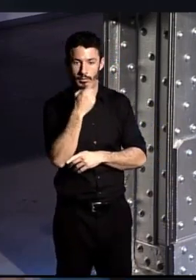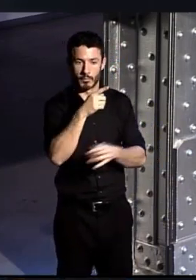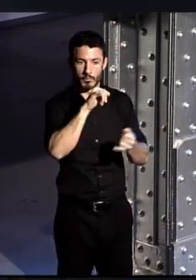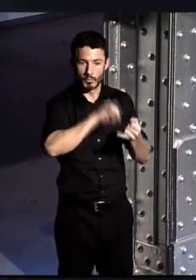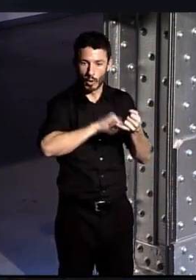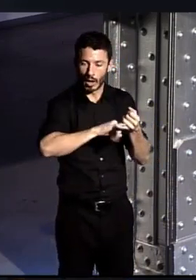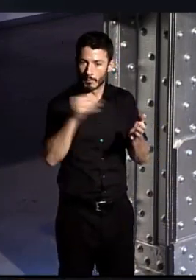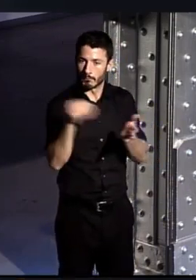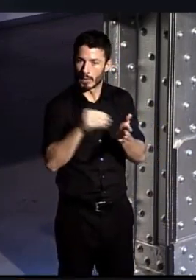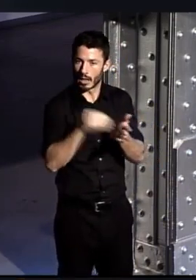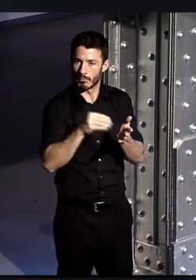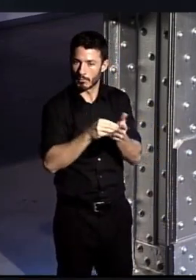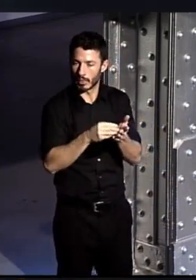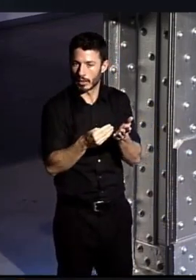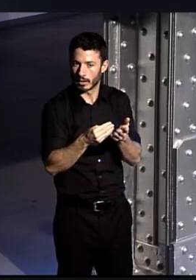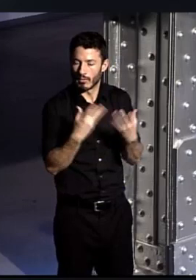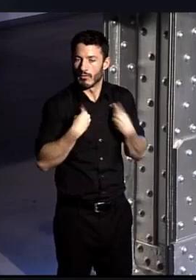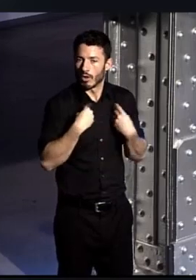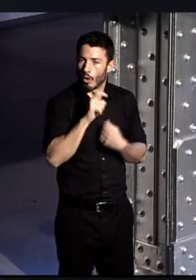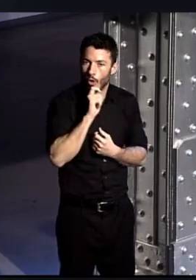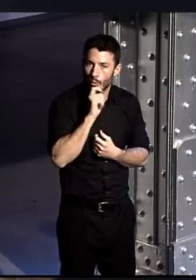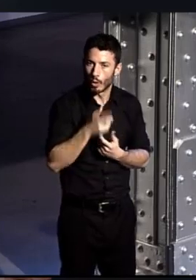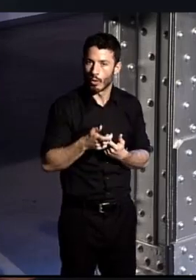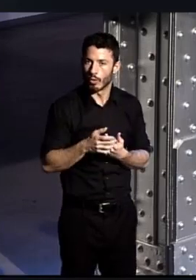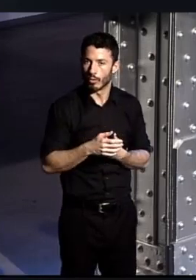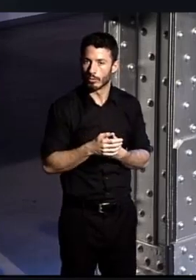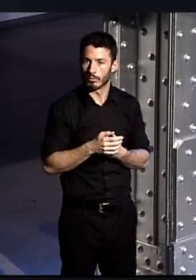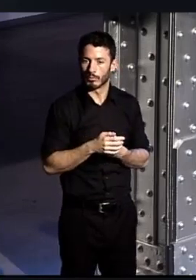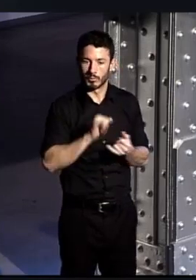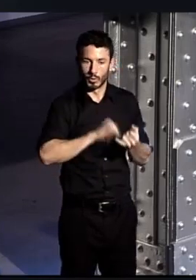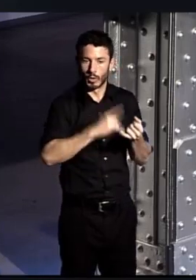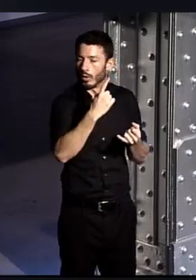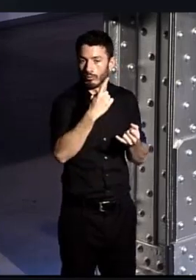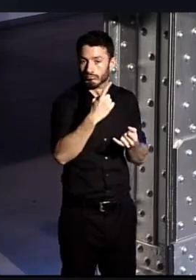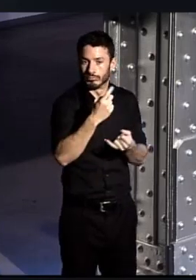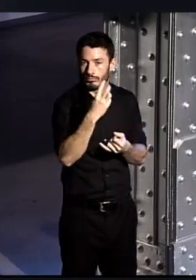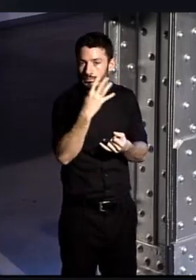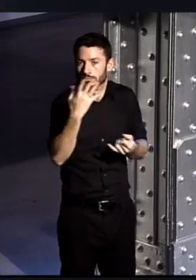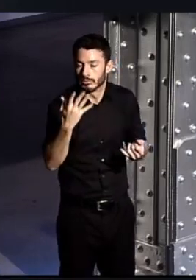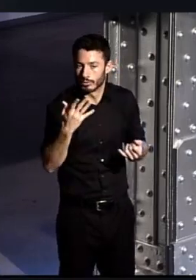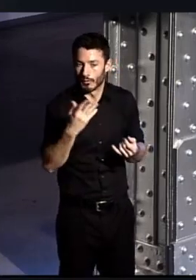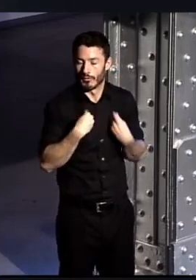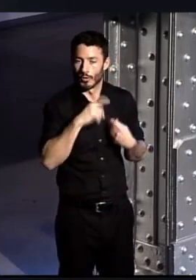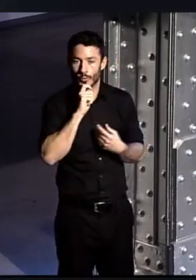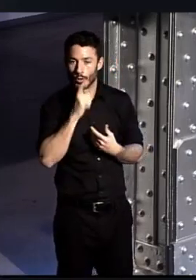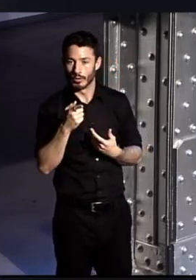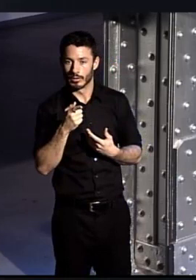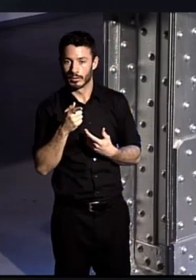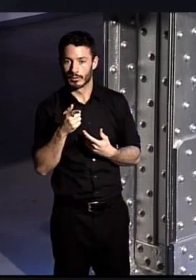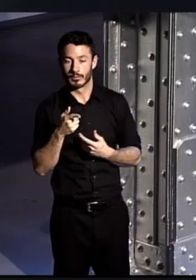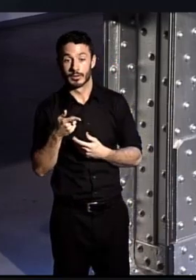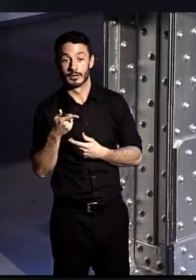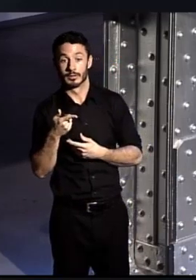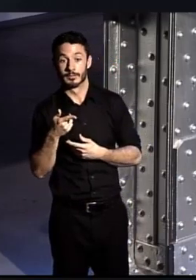varias veces con ellas. Y eso es manifiestamente misógamo, y a pesar de todo, cuando Aouda hace la proposición